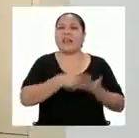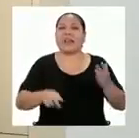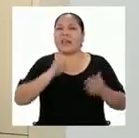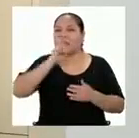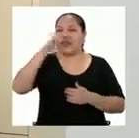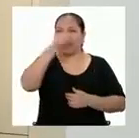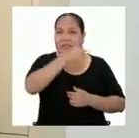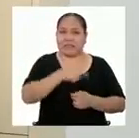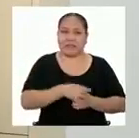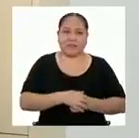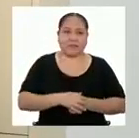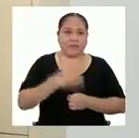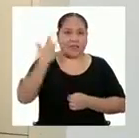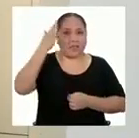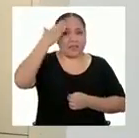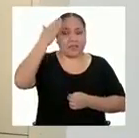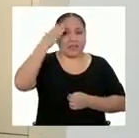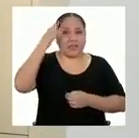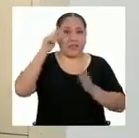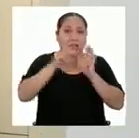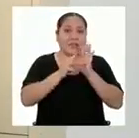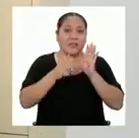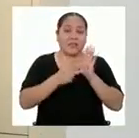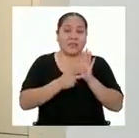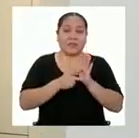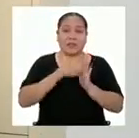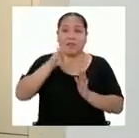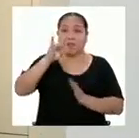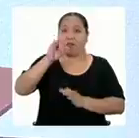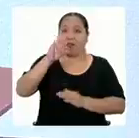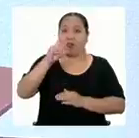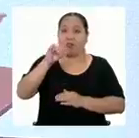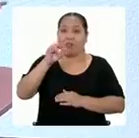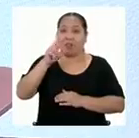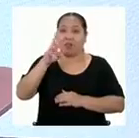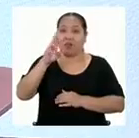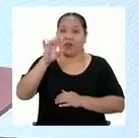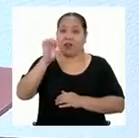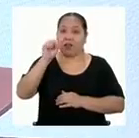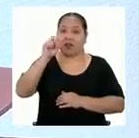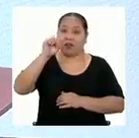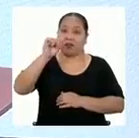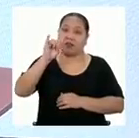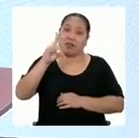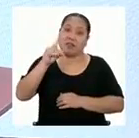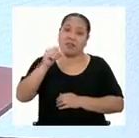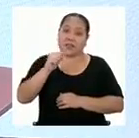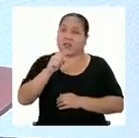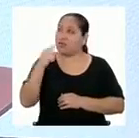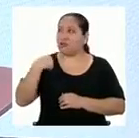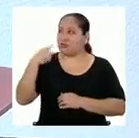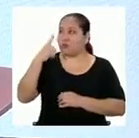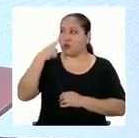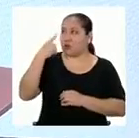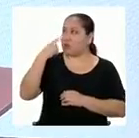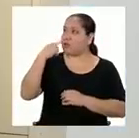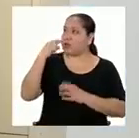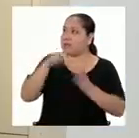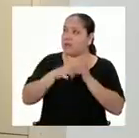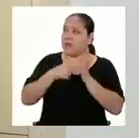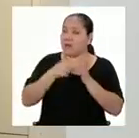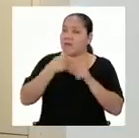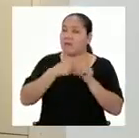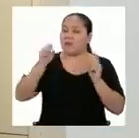texto. Ya sabes el significado de la palabra biodiversidad, ¿cierto? Yo no conocí el significado, pero aprendí cómo